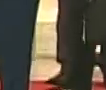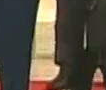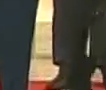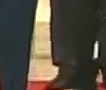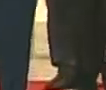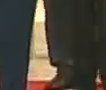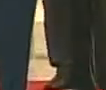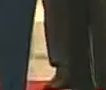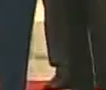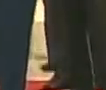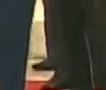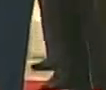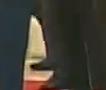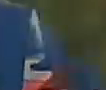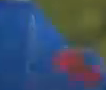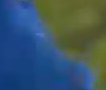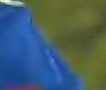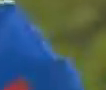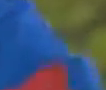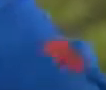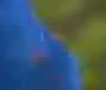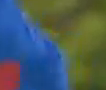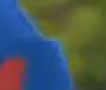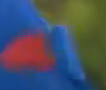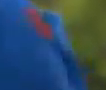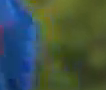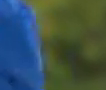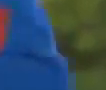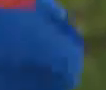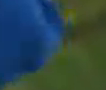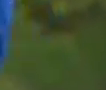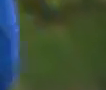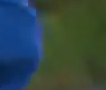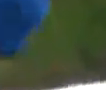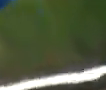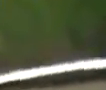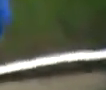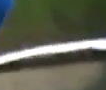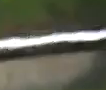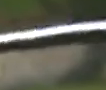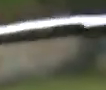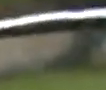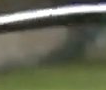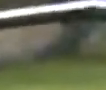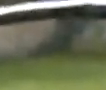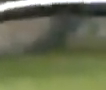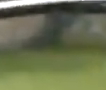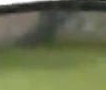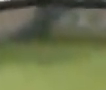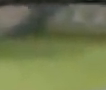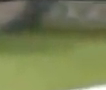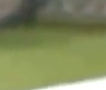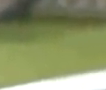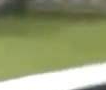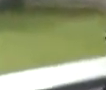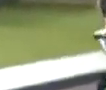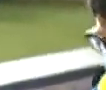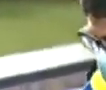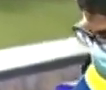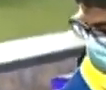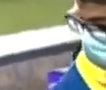4 años, un crecimiento importante, y lo que ha sido también el comercio entre ambas naciones. Y